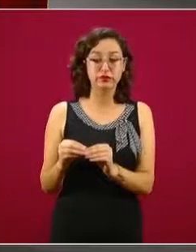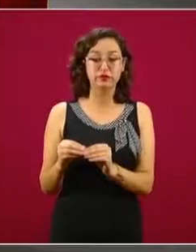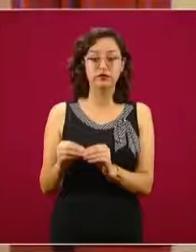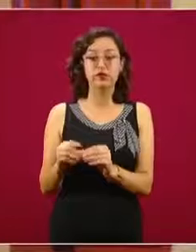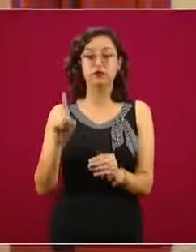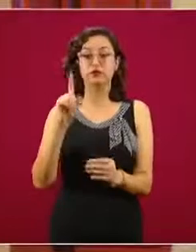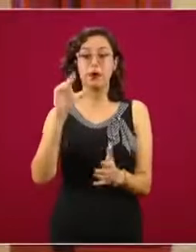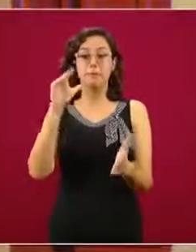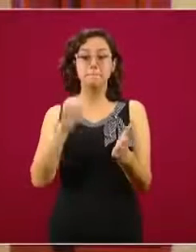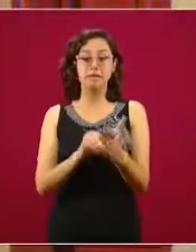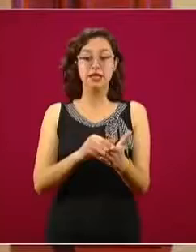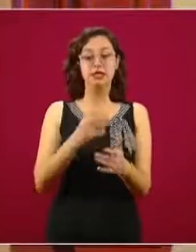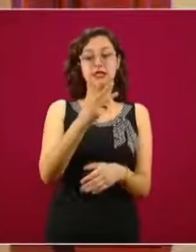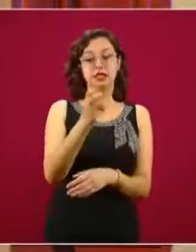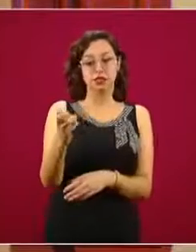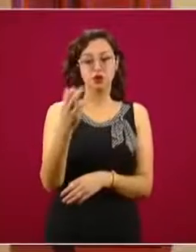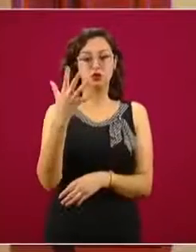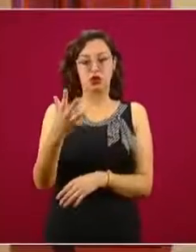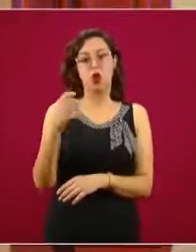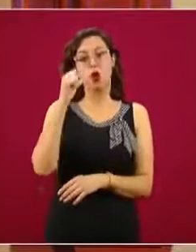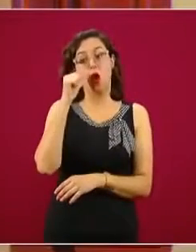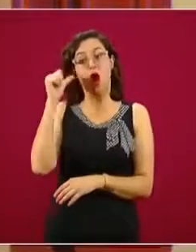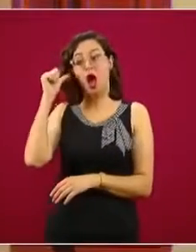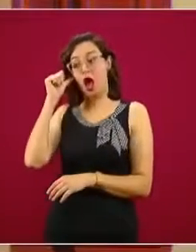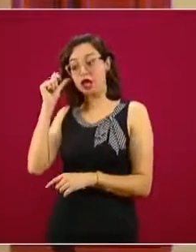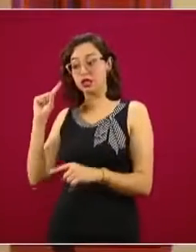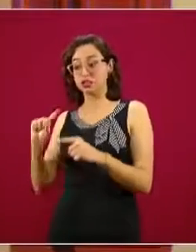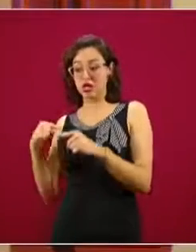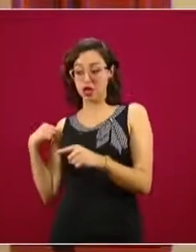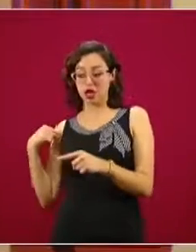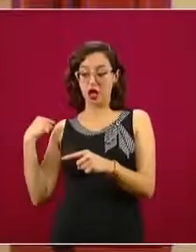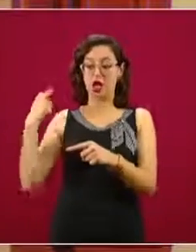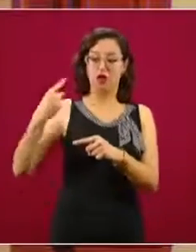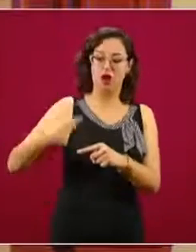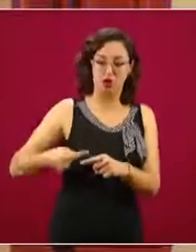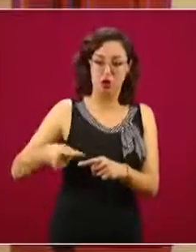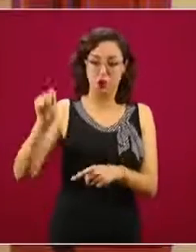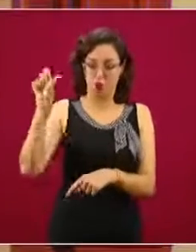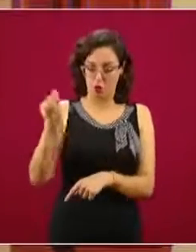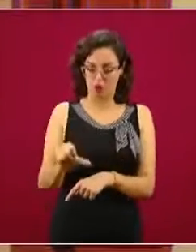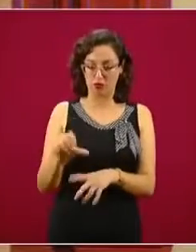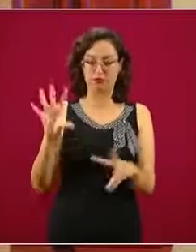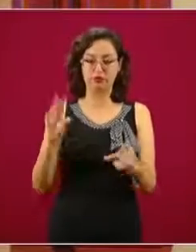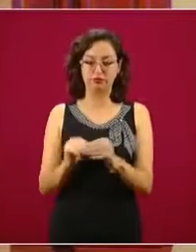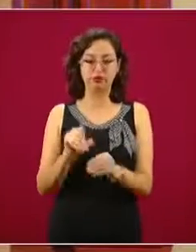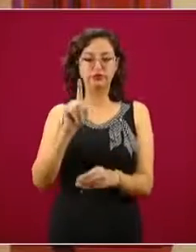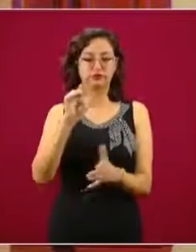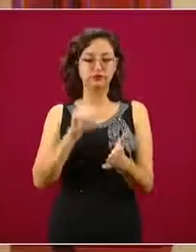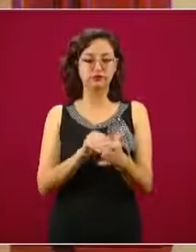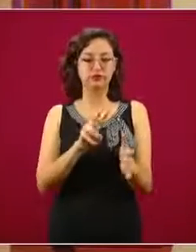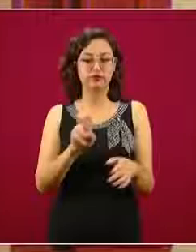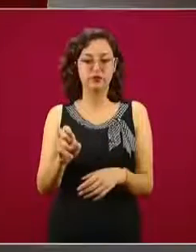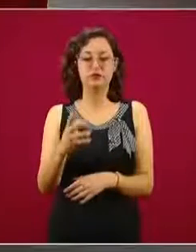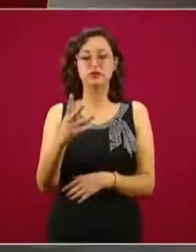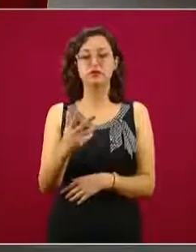Fueron 1.305 los casos que se confirmaron en las últimas 24 horas, que representaron solo